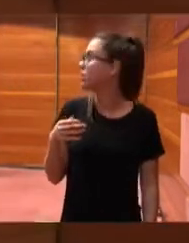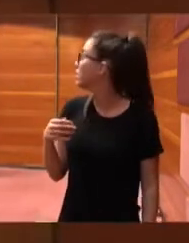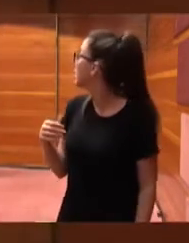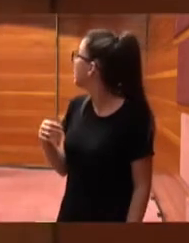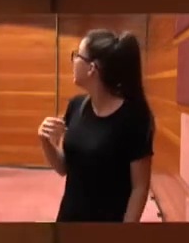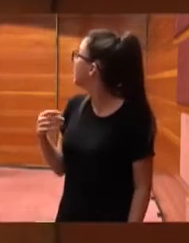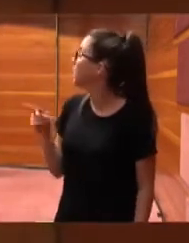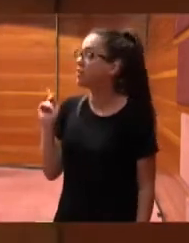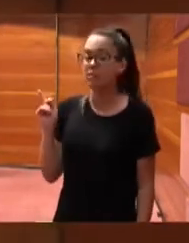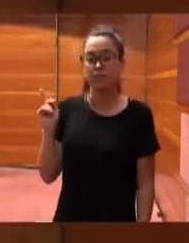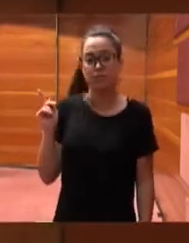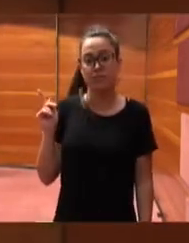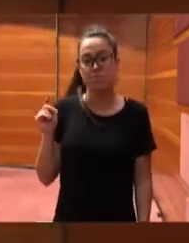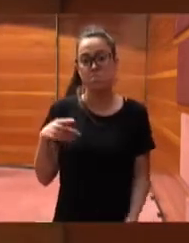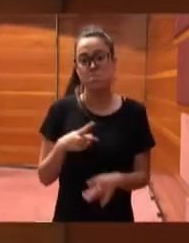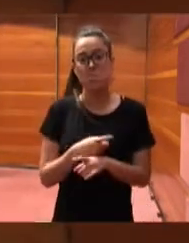del estado